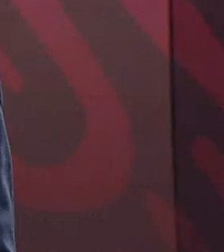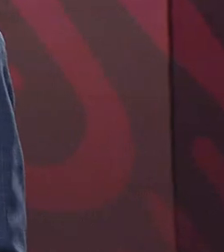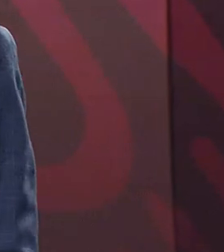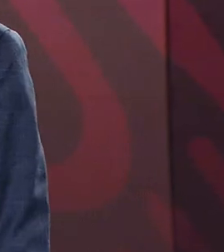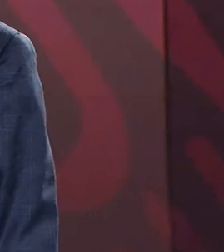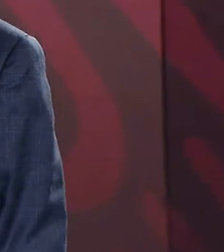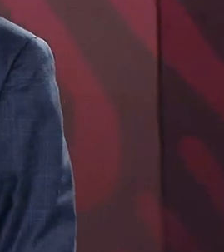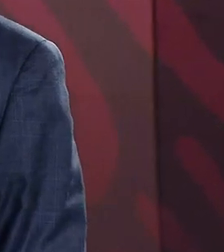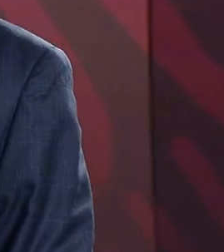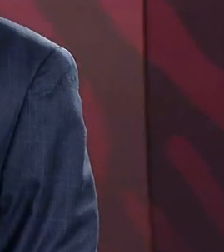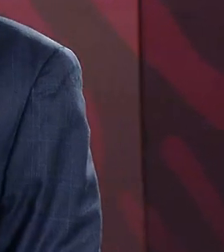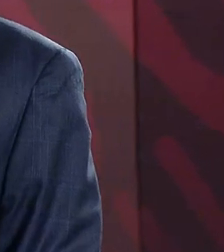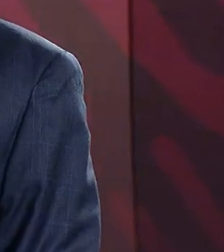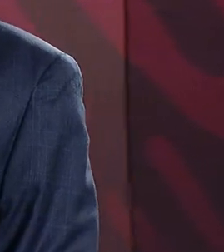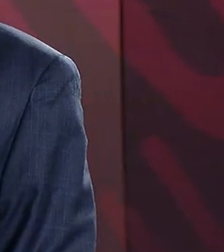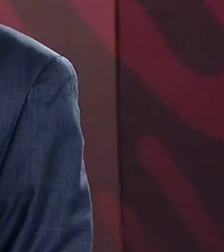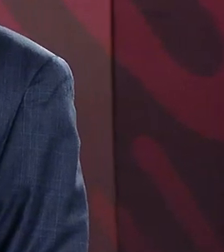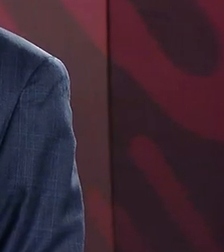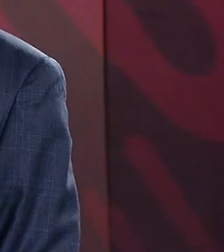me pongo,